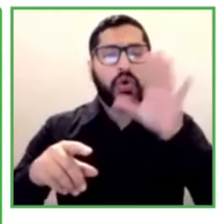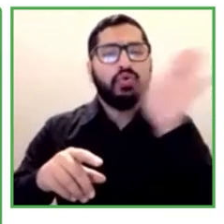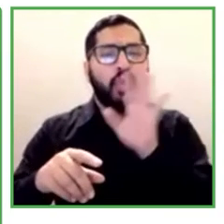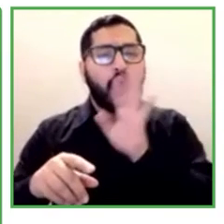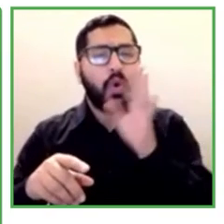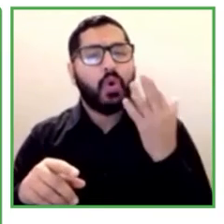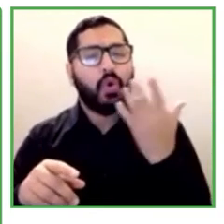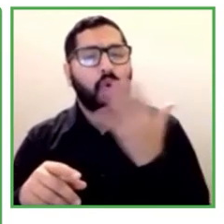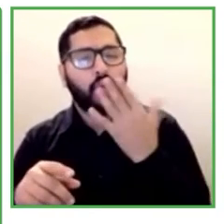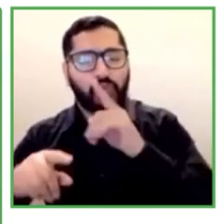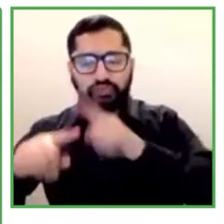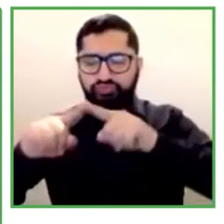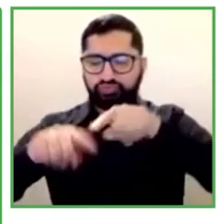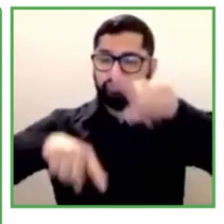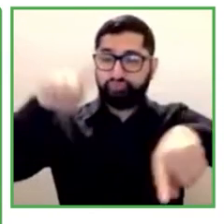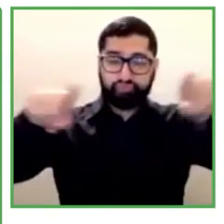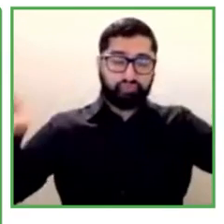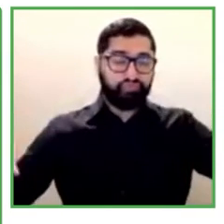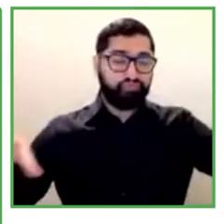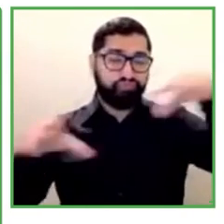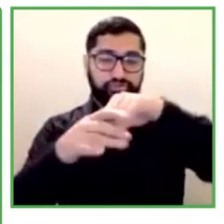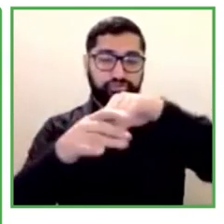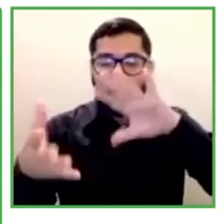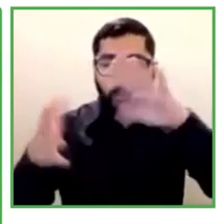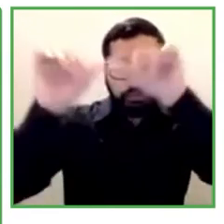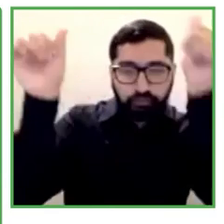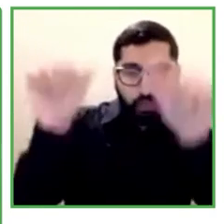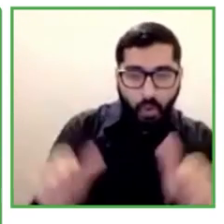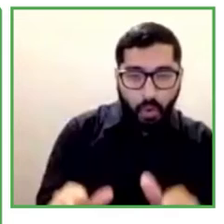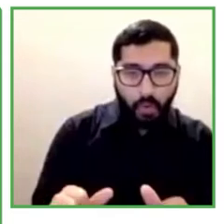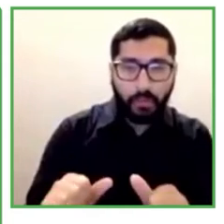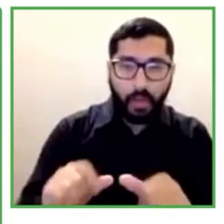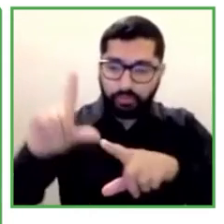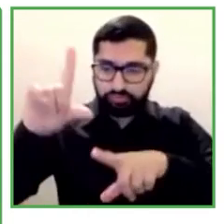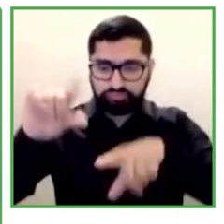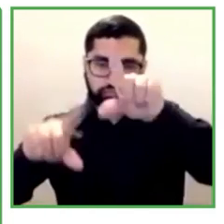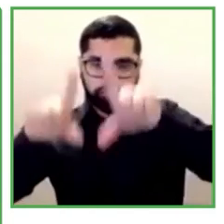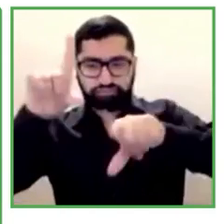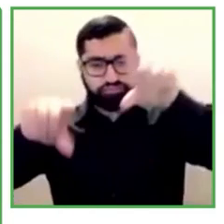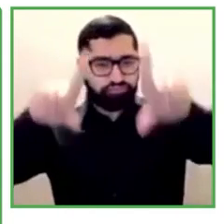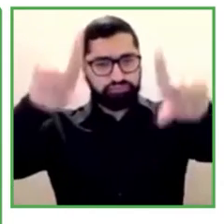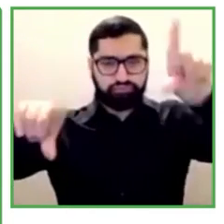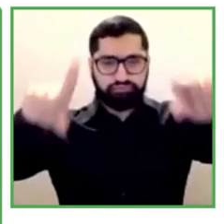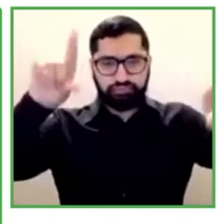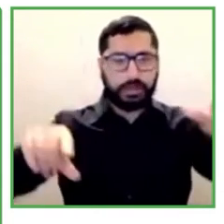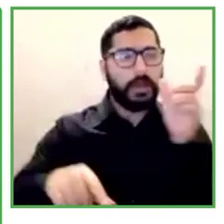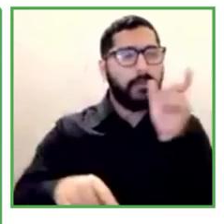de fuentes, como también botones más grandes.